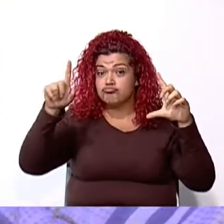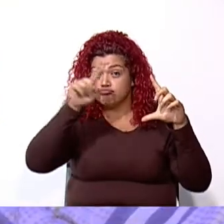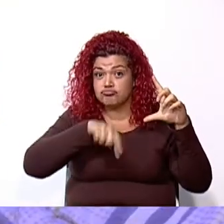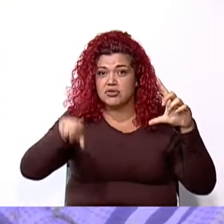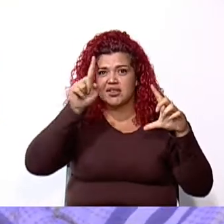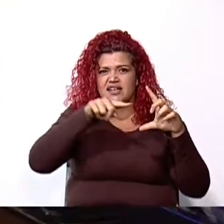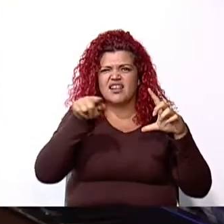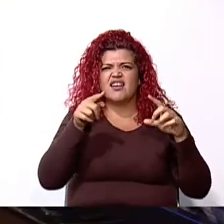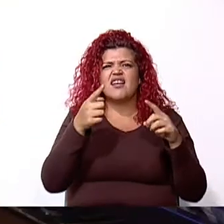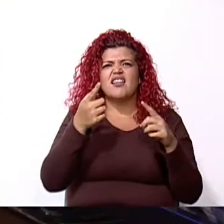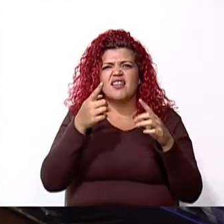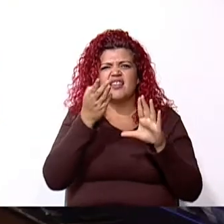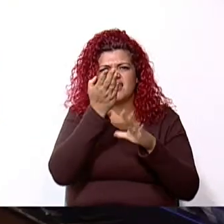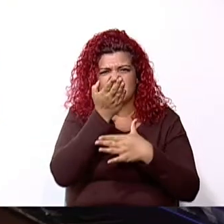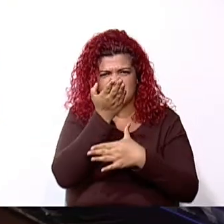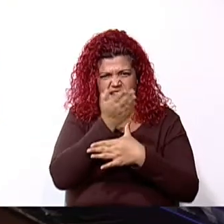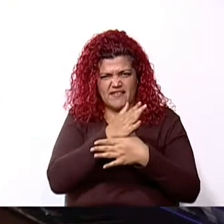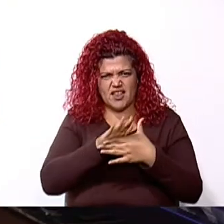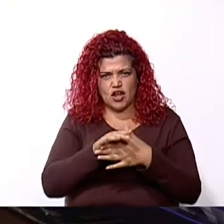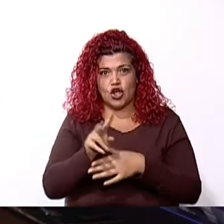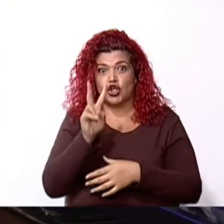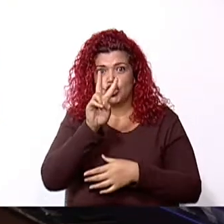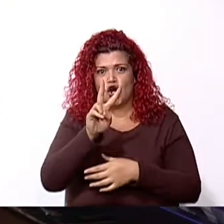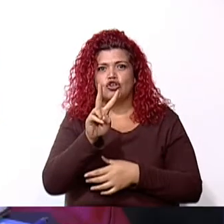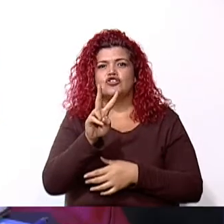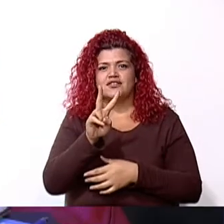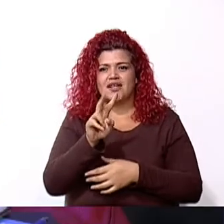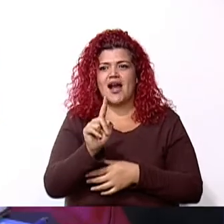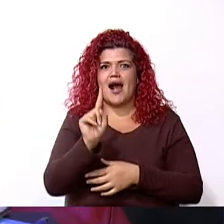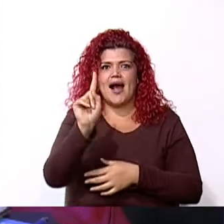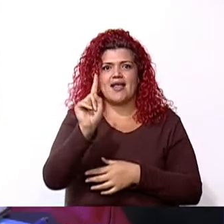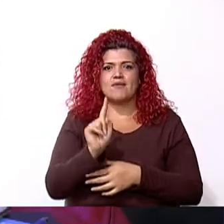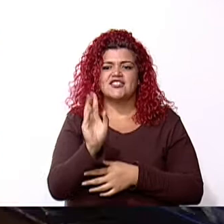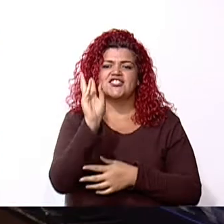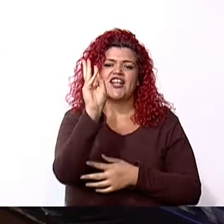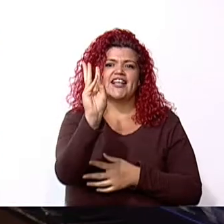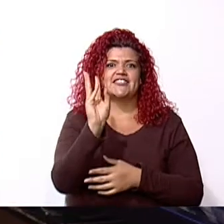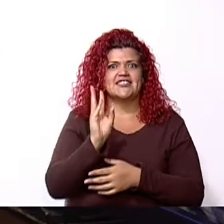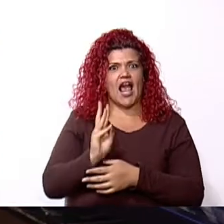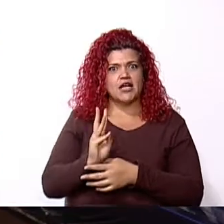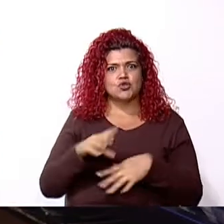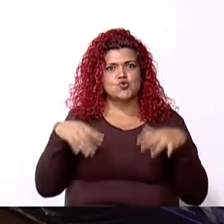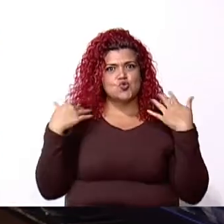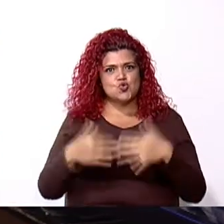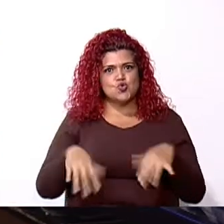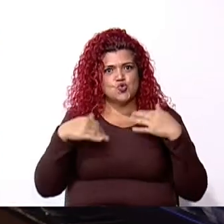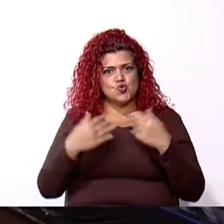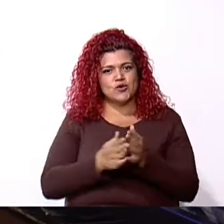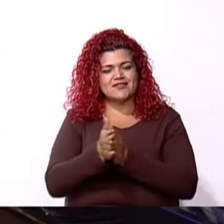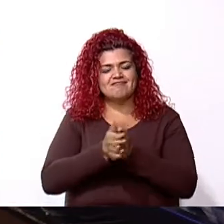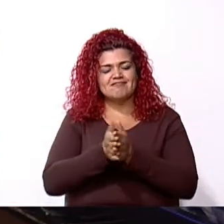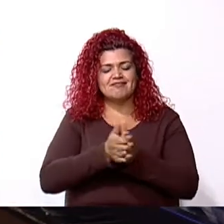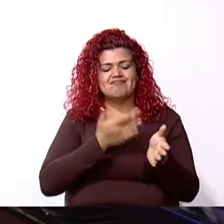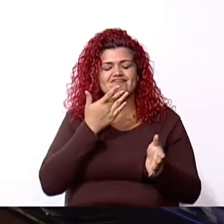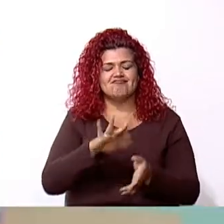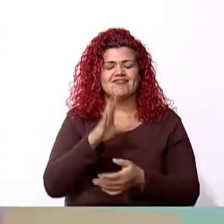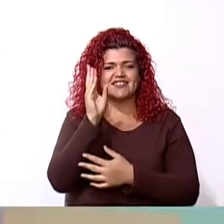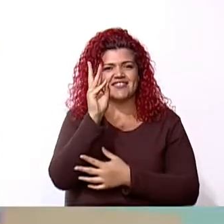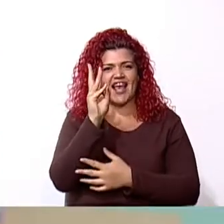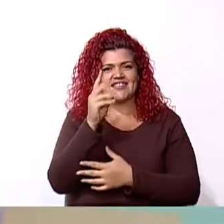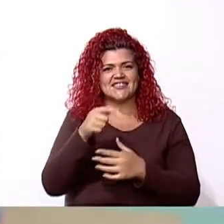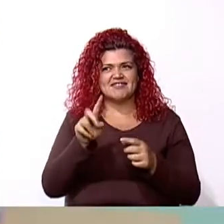2, entonces a cada uno le van a tocar 6 pedazos. ¿Se imaginan? 6 pedazos para cada